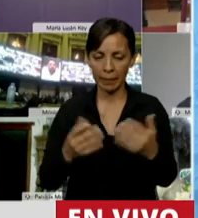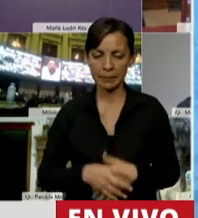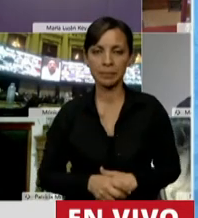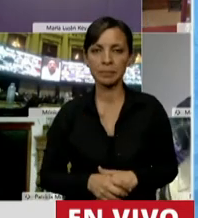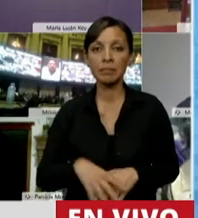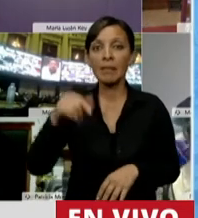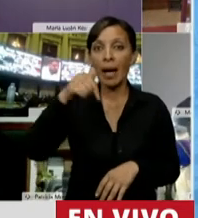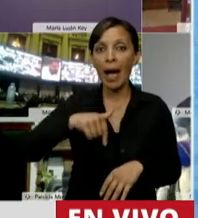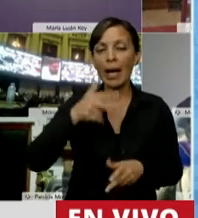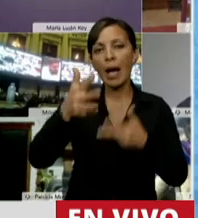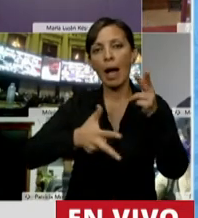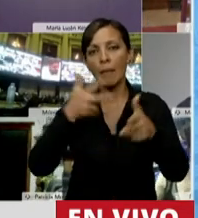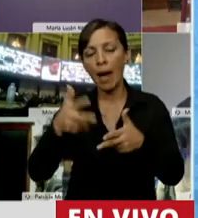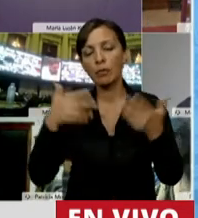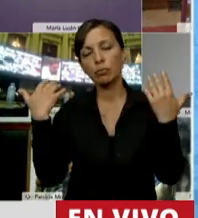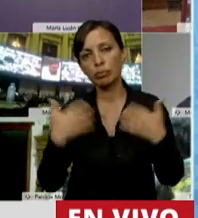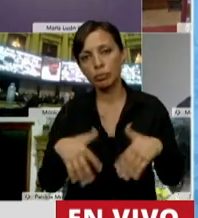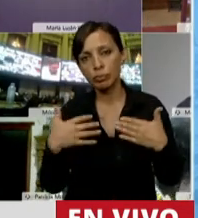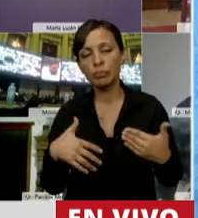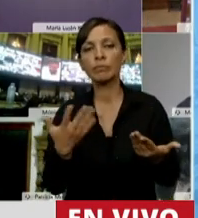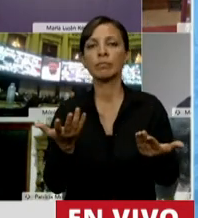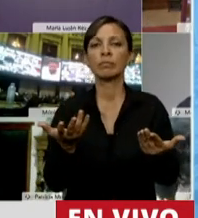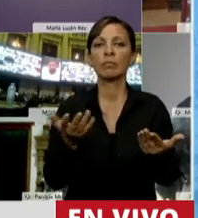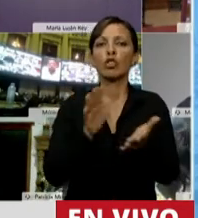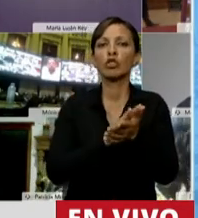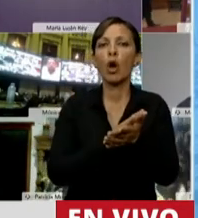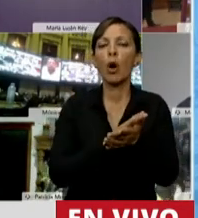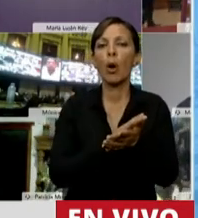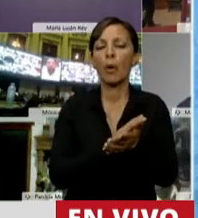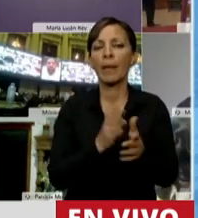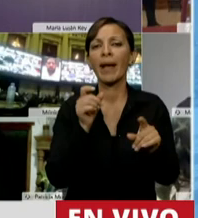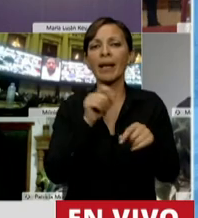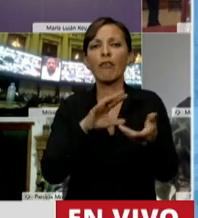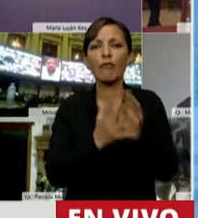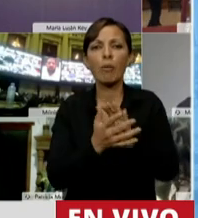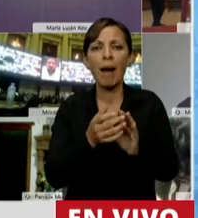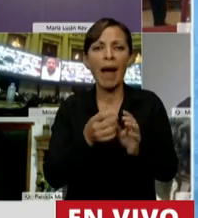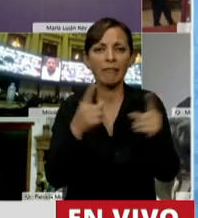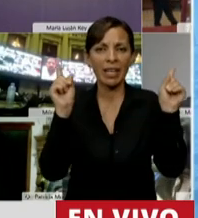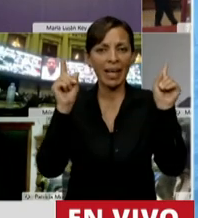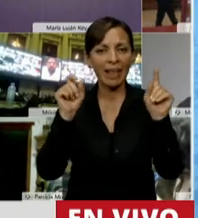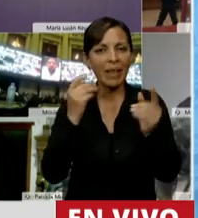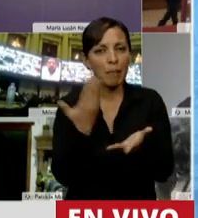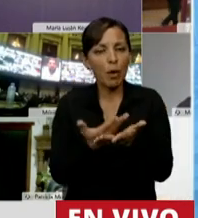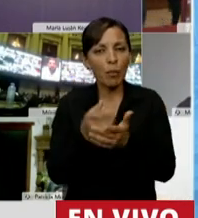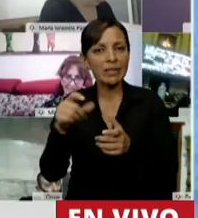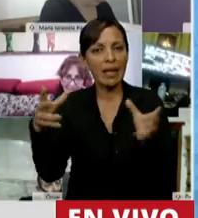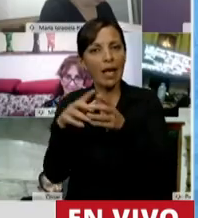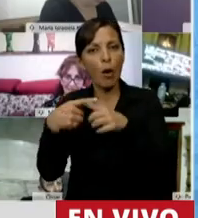Aquí se habla mucho de un futuro distópico que nos está planteando la oposición, señor